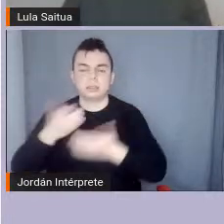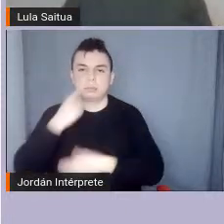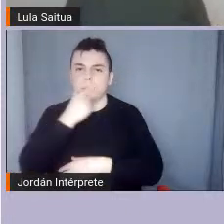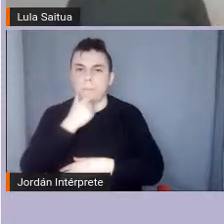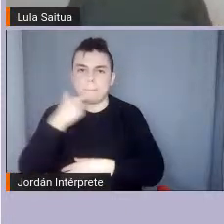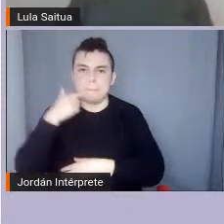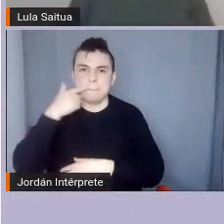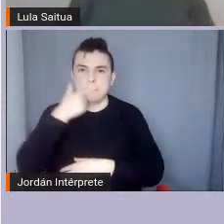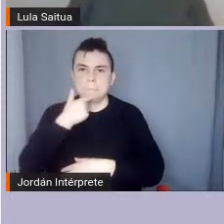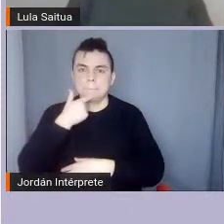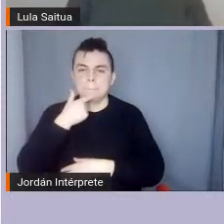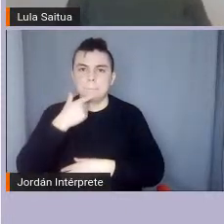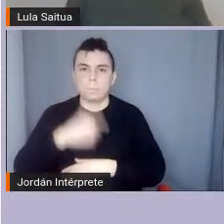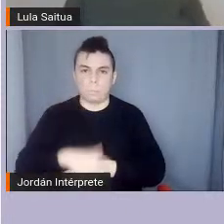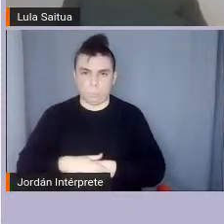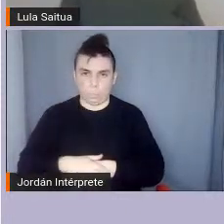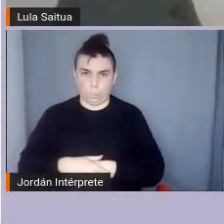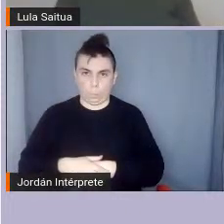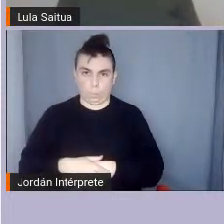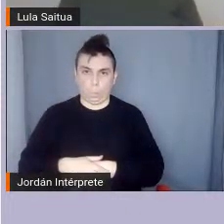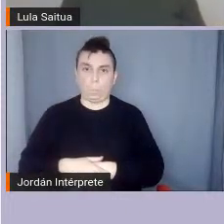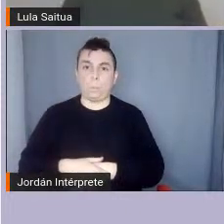con altura indefinida.